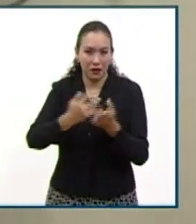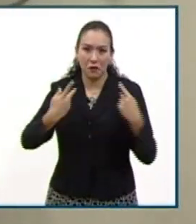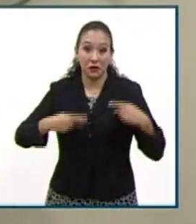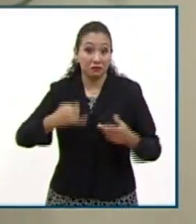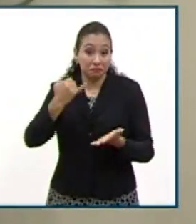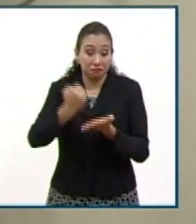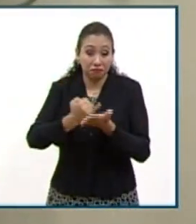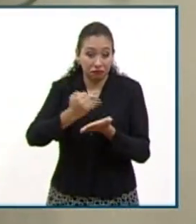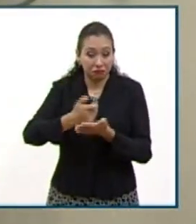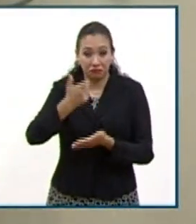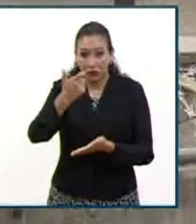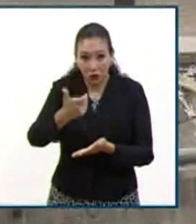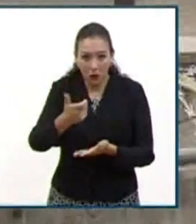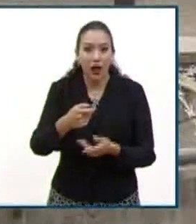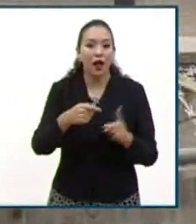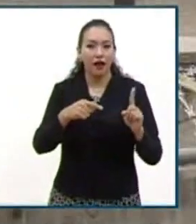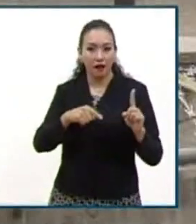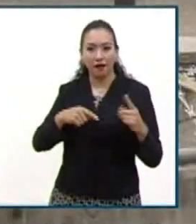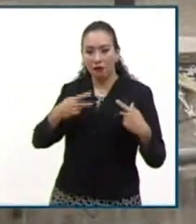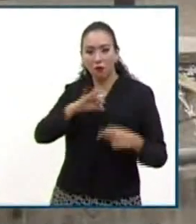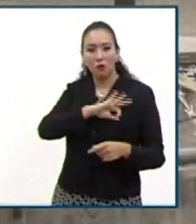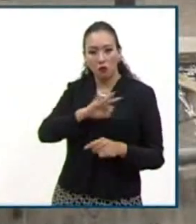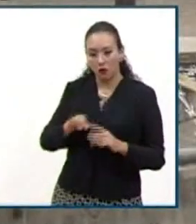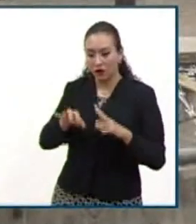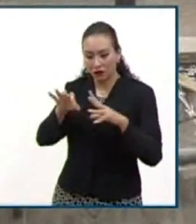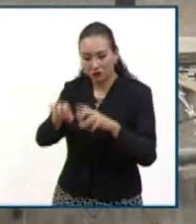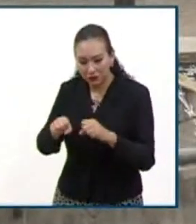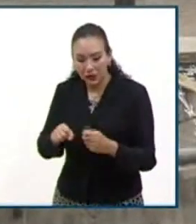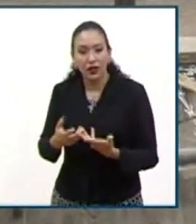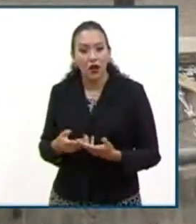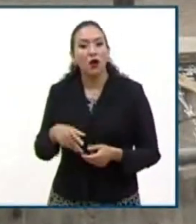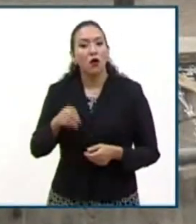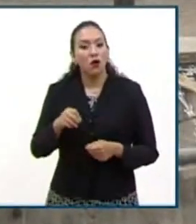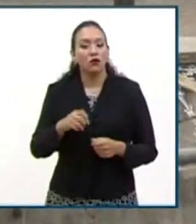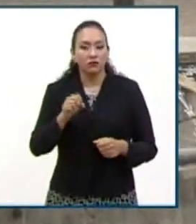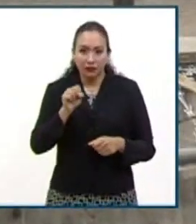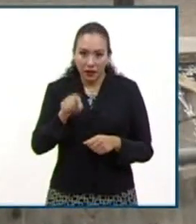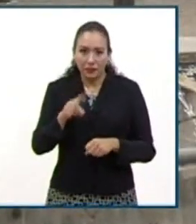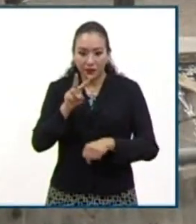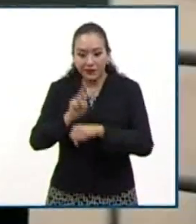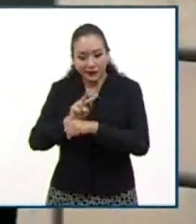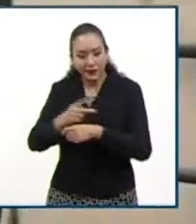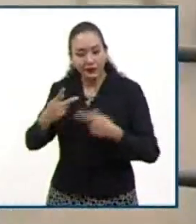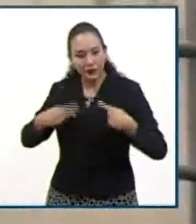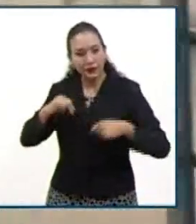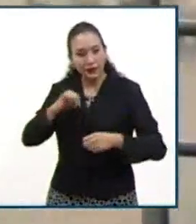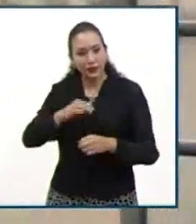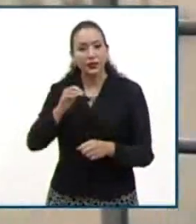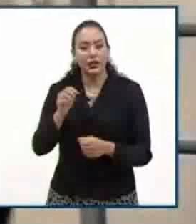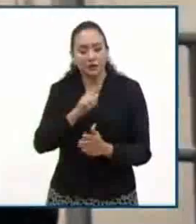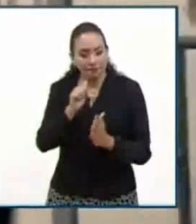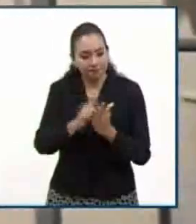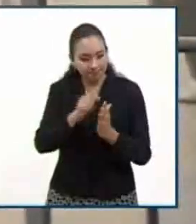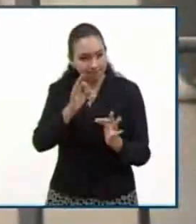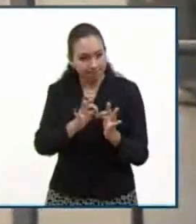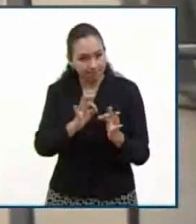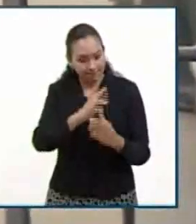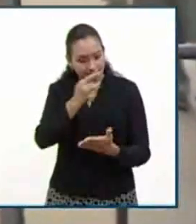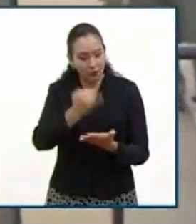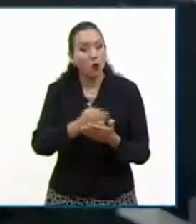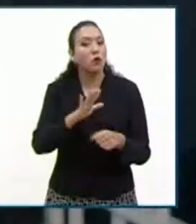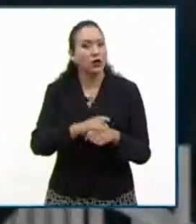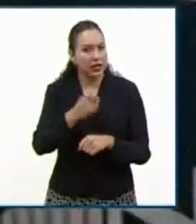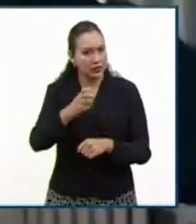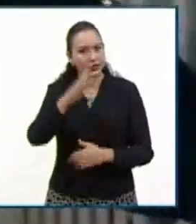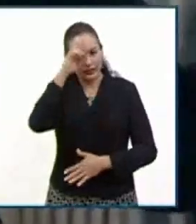la reconoce como víctima u ofendido y en consecuencia lo legitima para promover dicho medio de defensa, pues estos delitos no